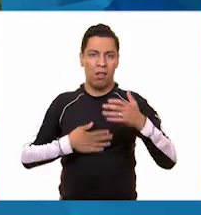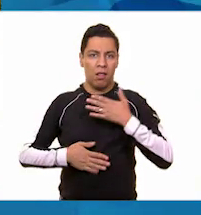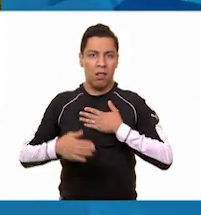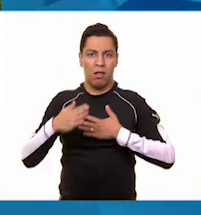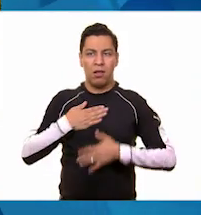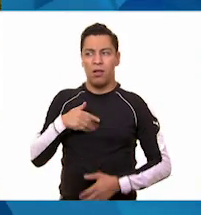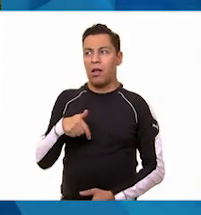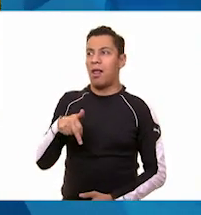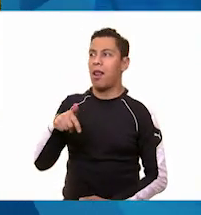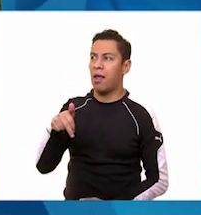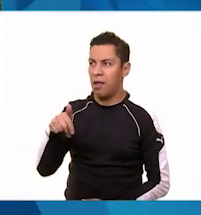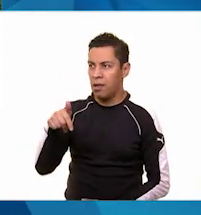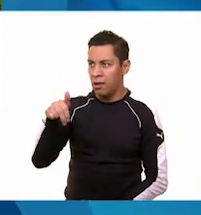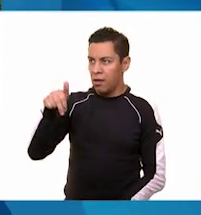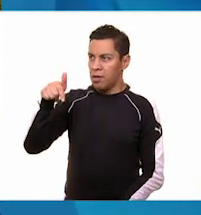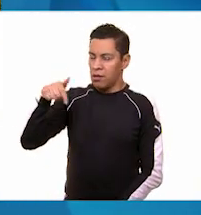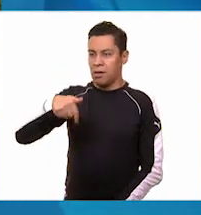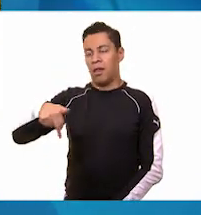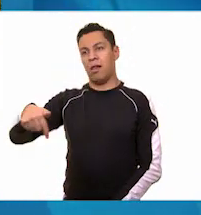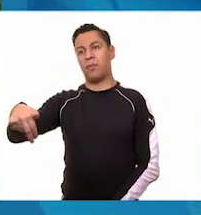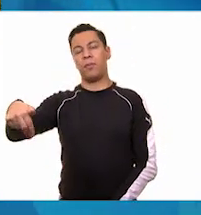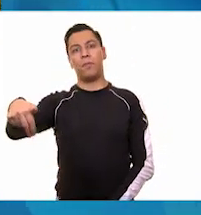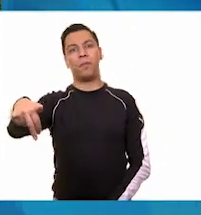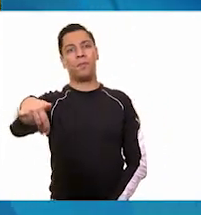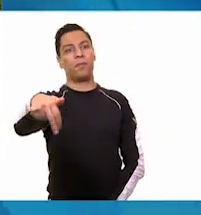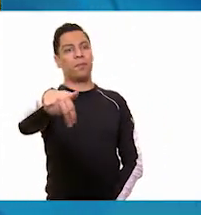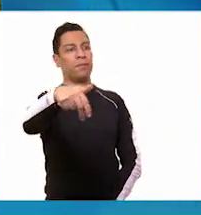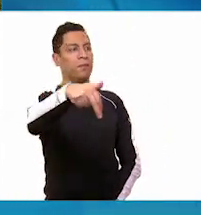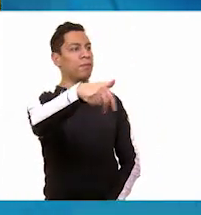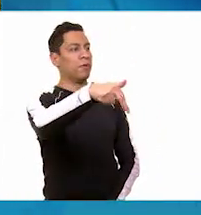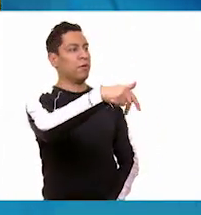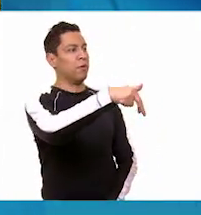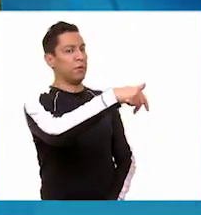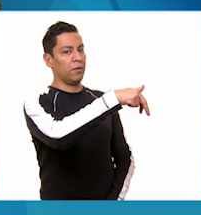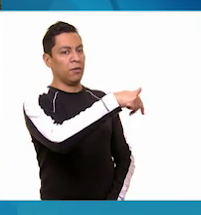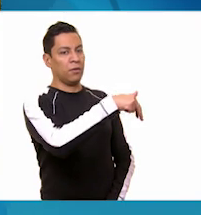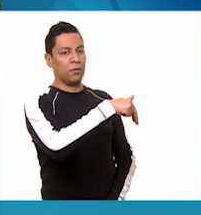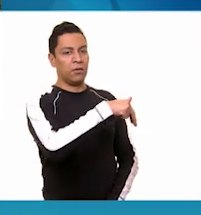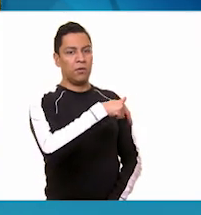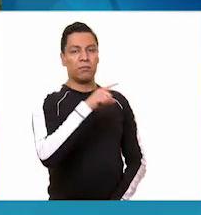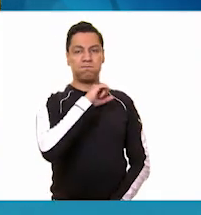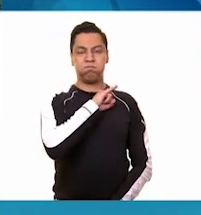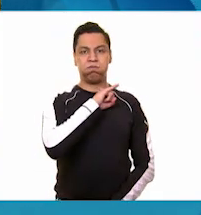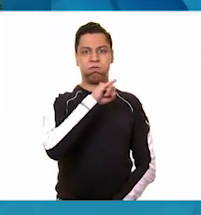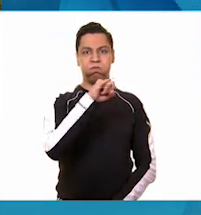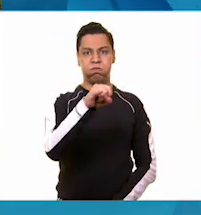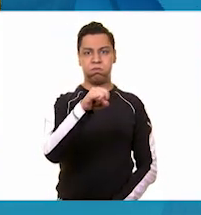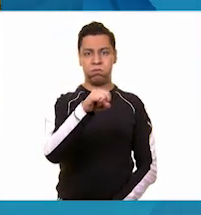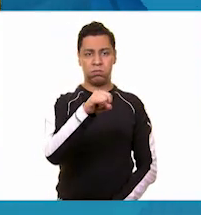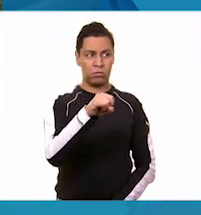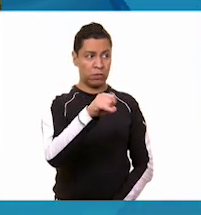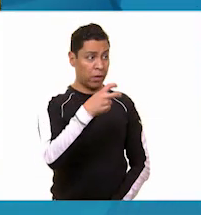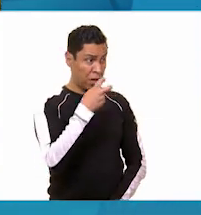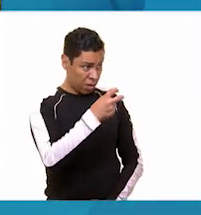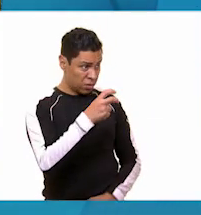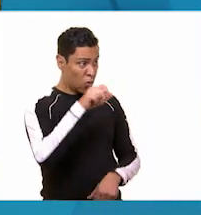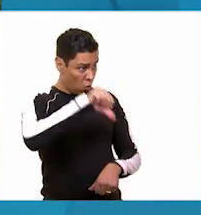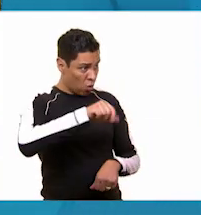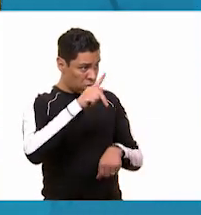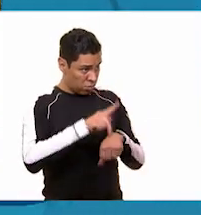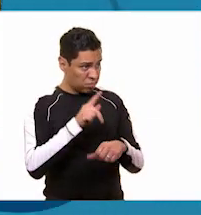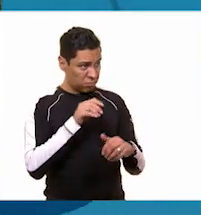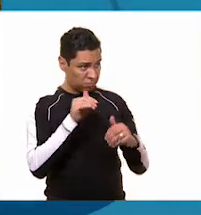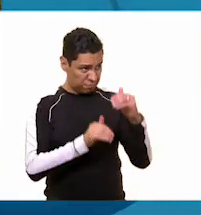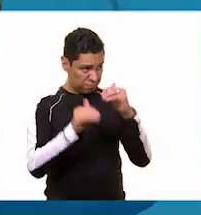es enormisísimo Teotihuacán. Sí estamos hablando de esas pirámides, ¿verdad? No,